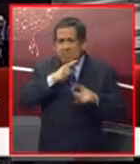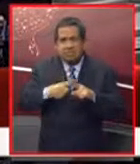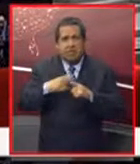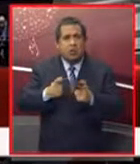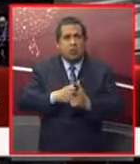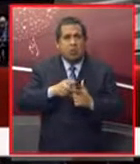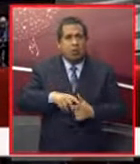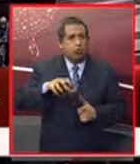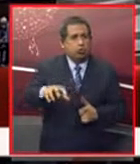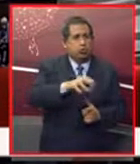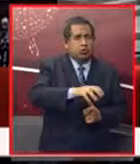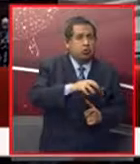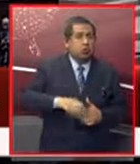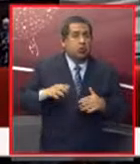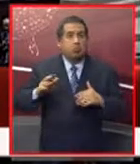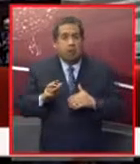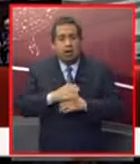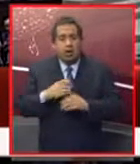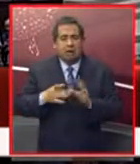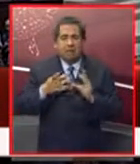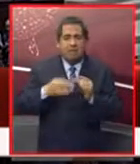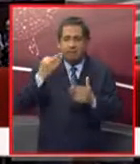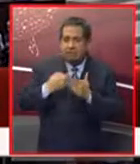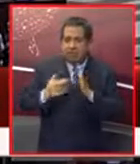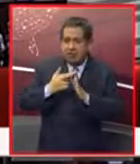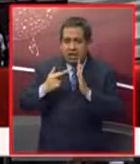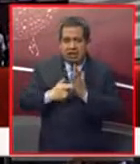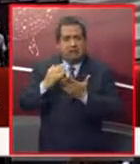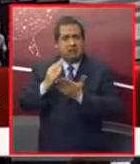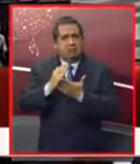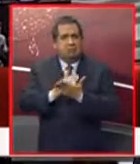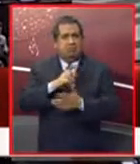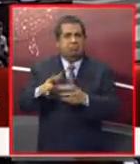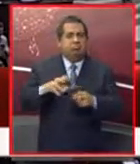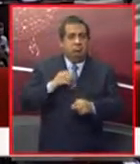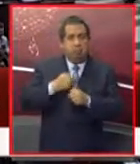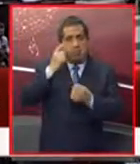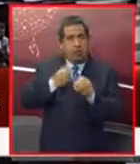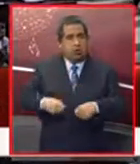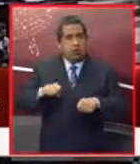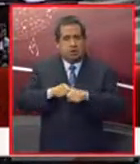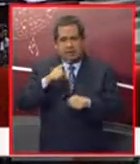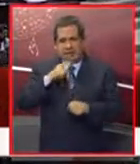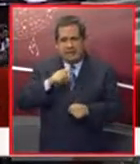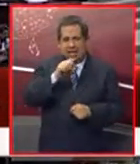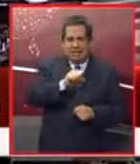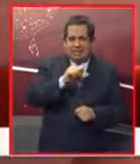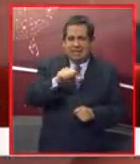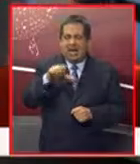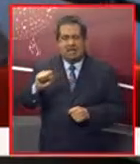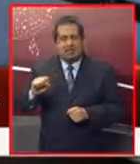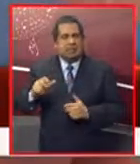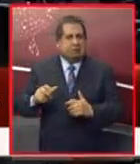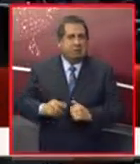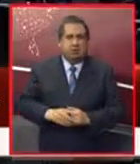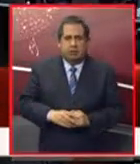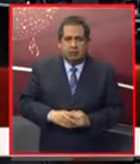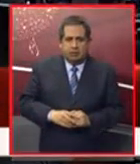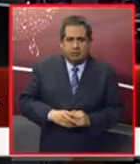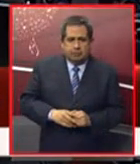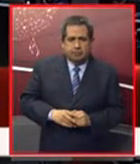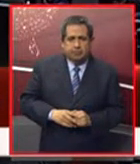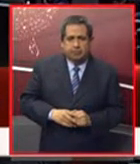de la sociedad en torno a la falta de una regulación integral de las sociedades por acciones simplificadas.